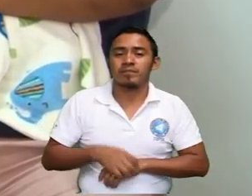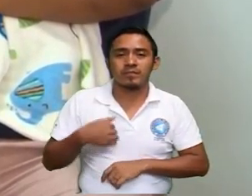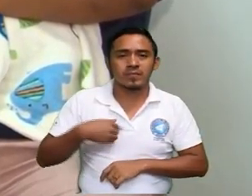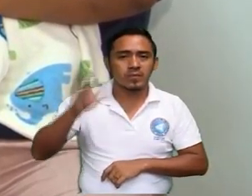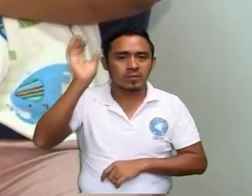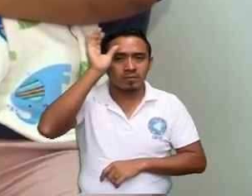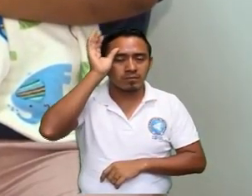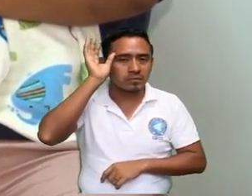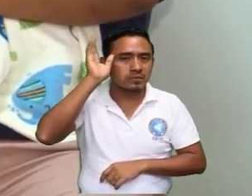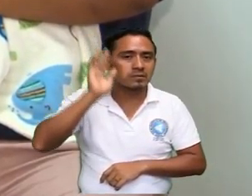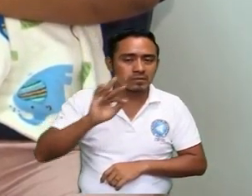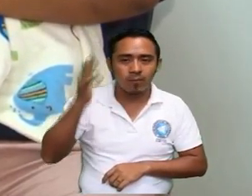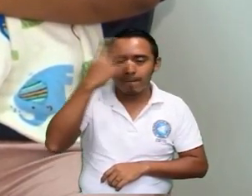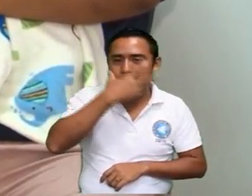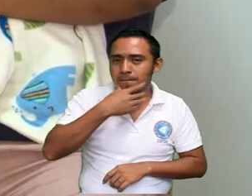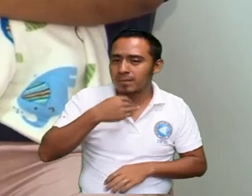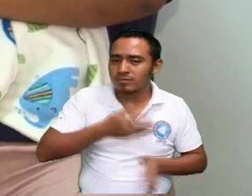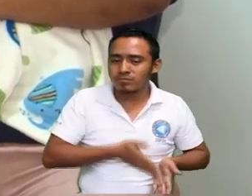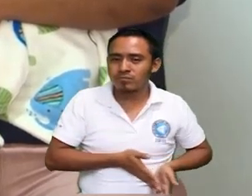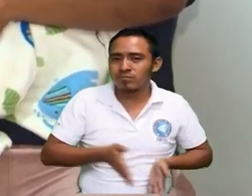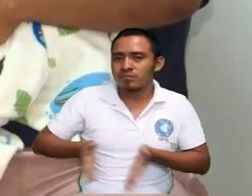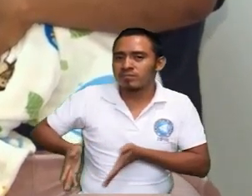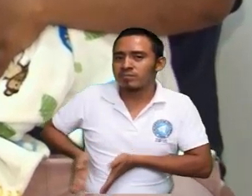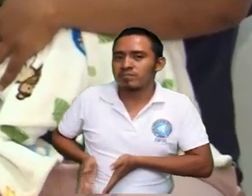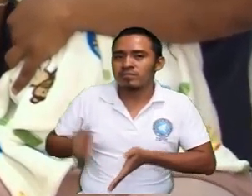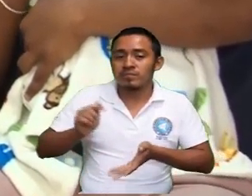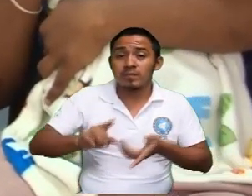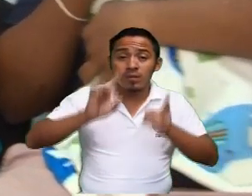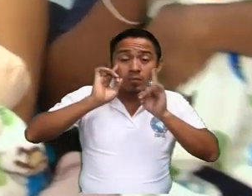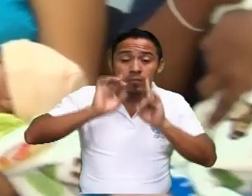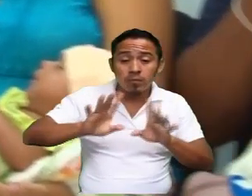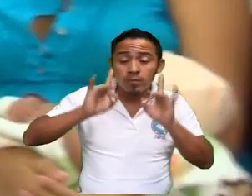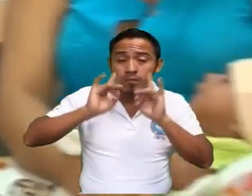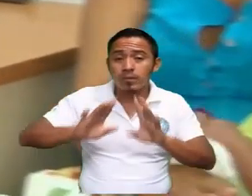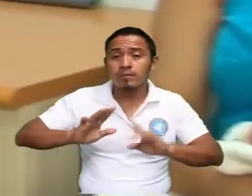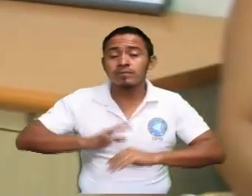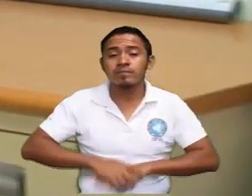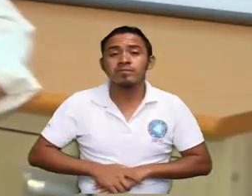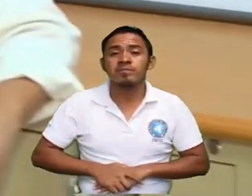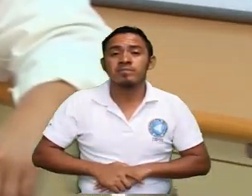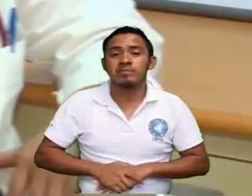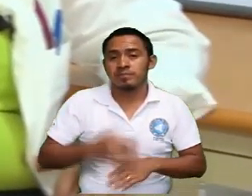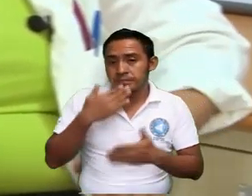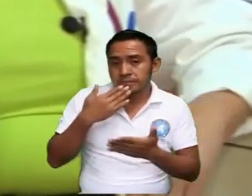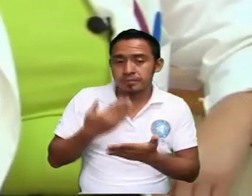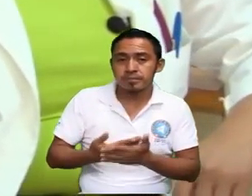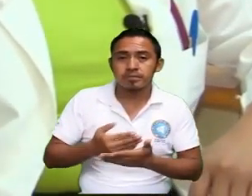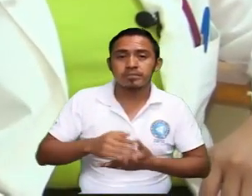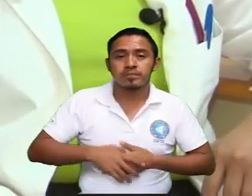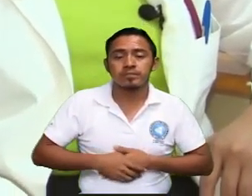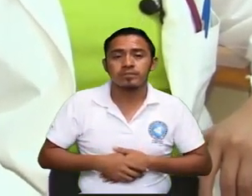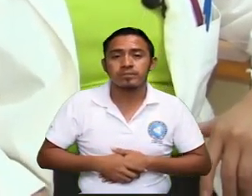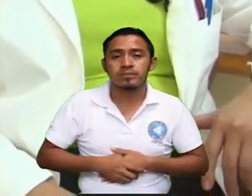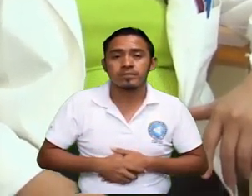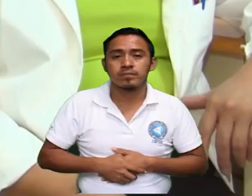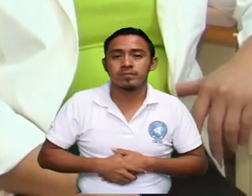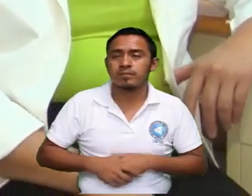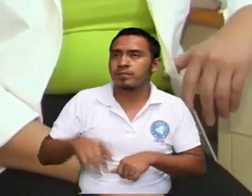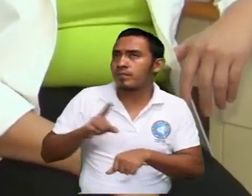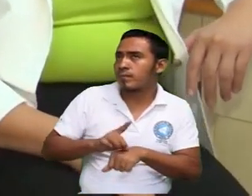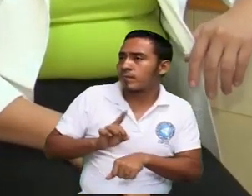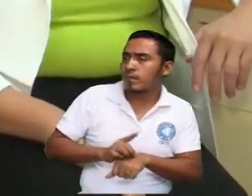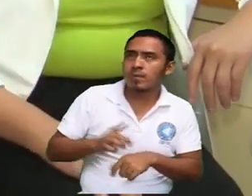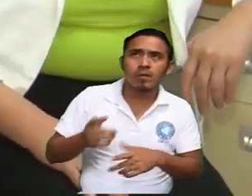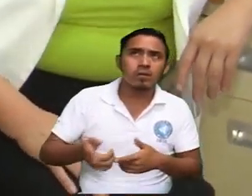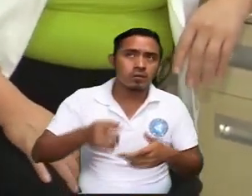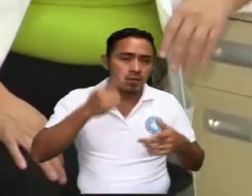tienen unos bonitos gemelitos. Y hay que cuidarlo siempre. Gracias. Entonces, doctora,